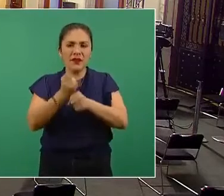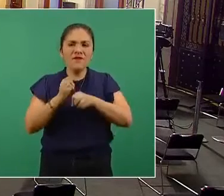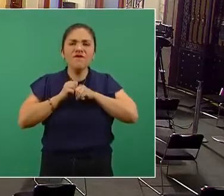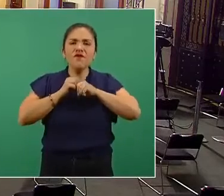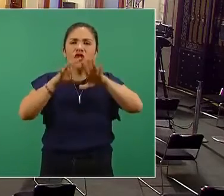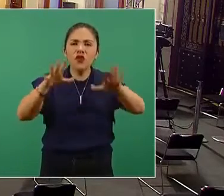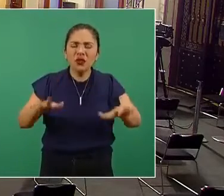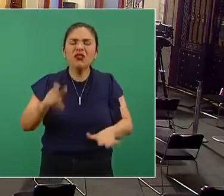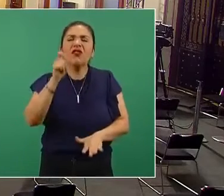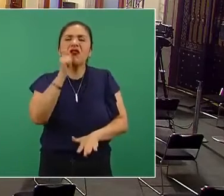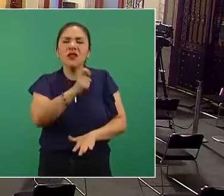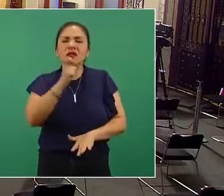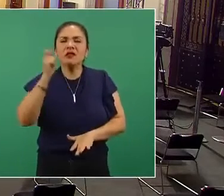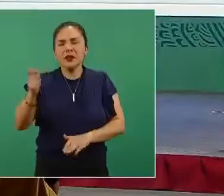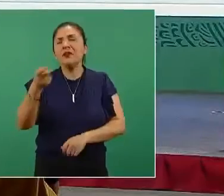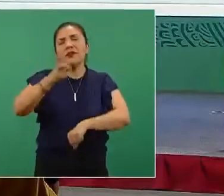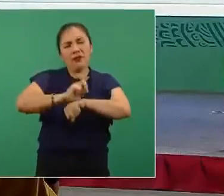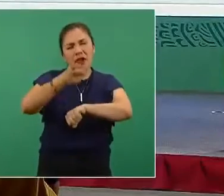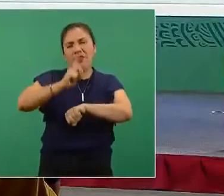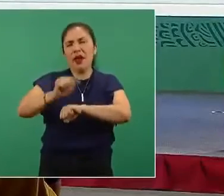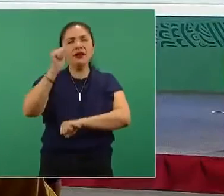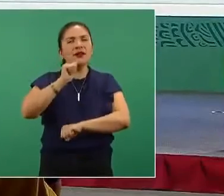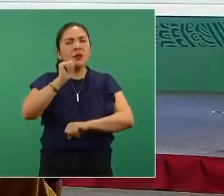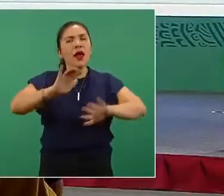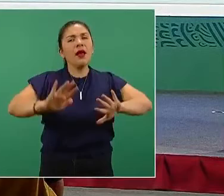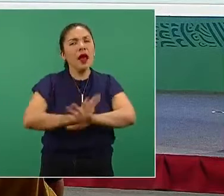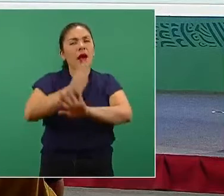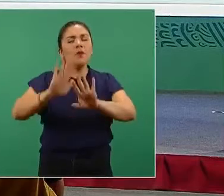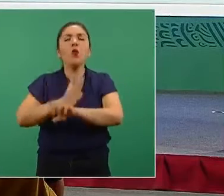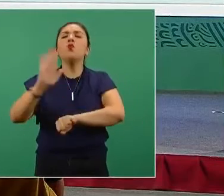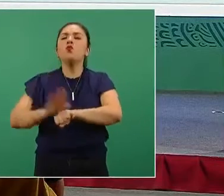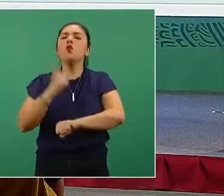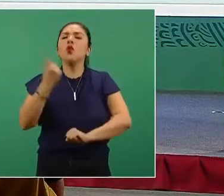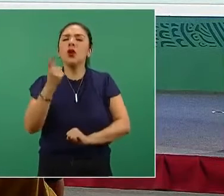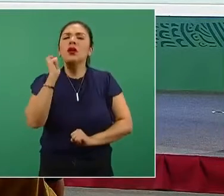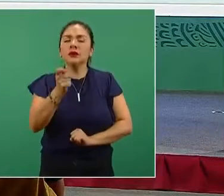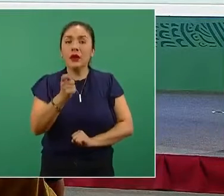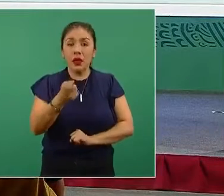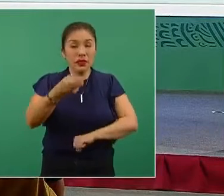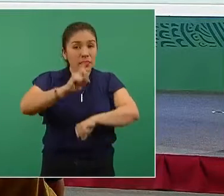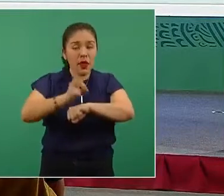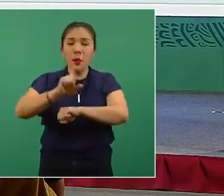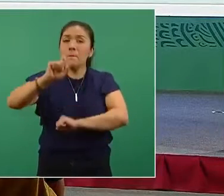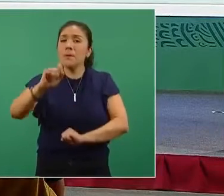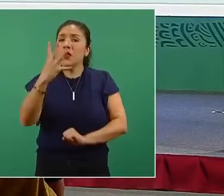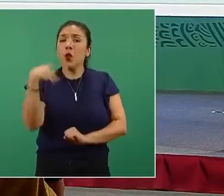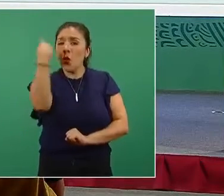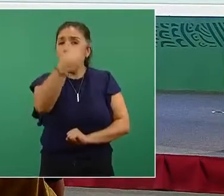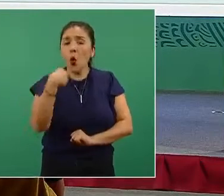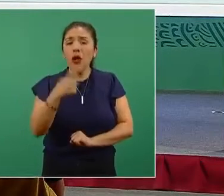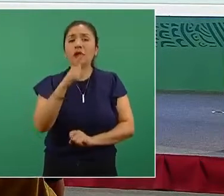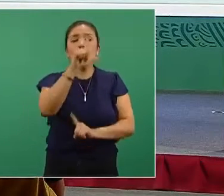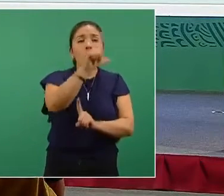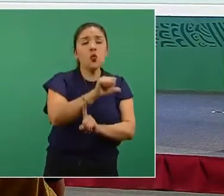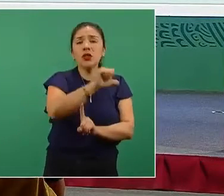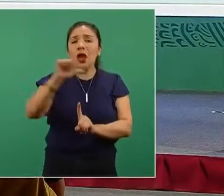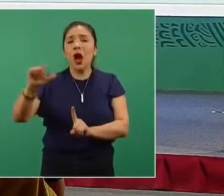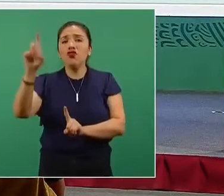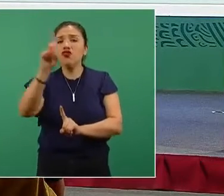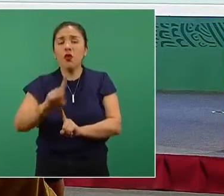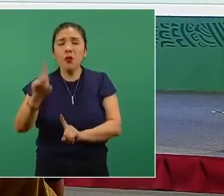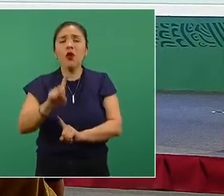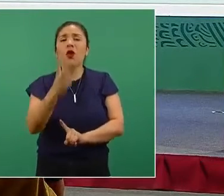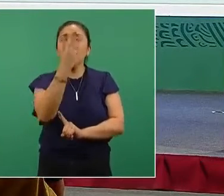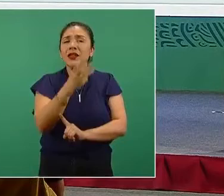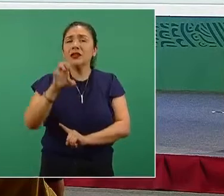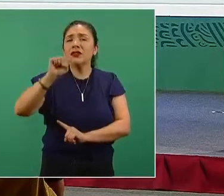las estadísticas que todos los días se actualizan, dado que todos los días, las 24 horas, los 7 días de la semana, los